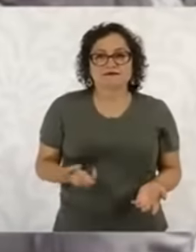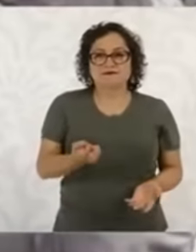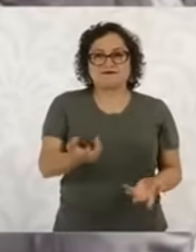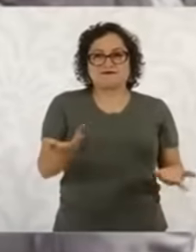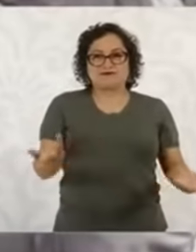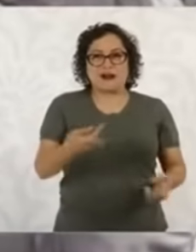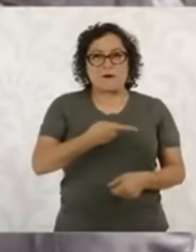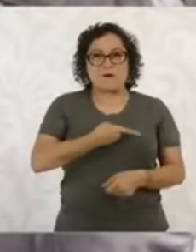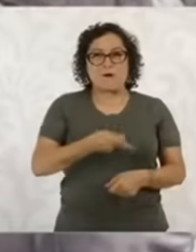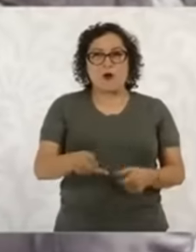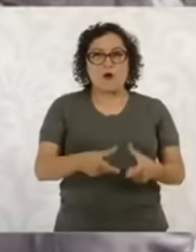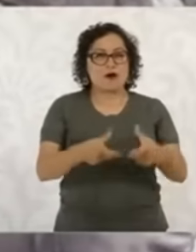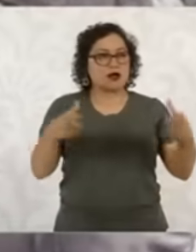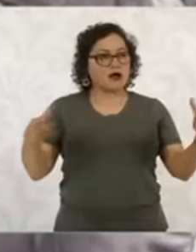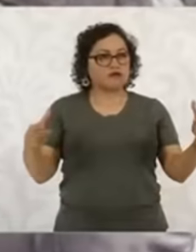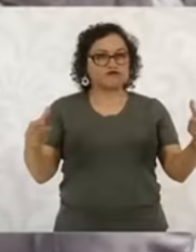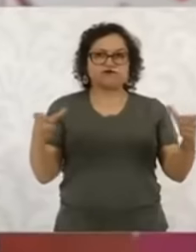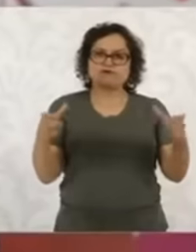no hay manera que